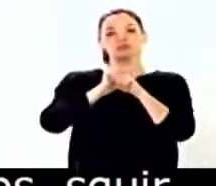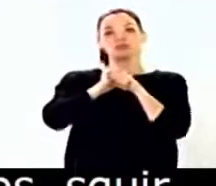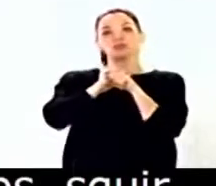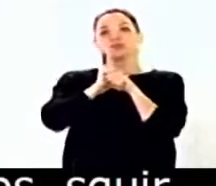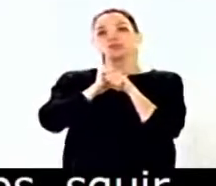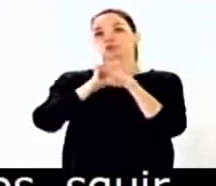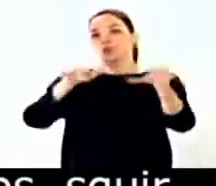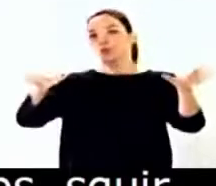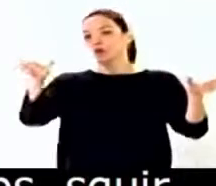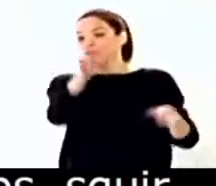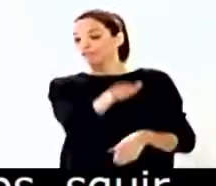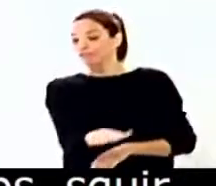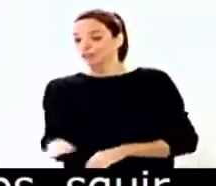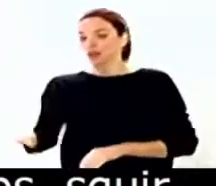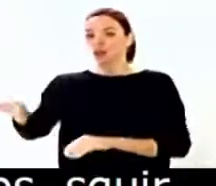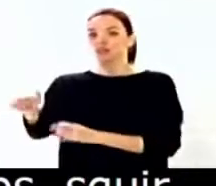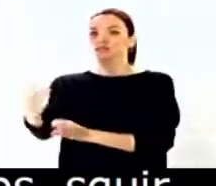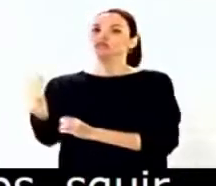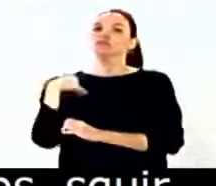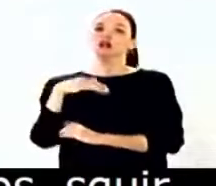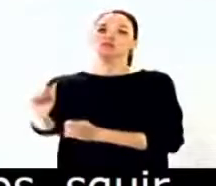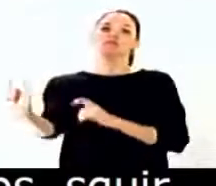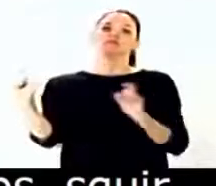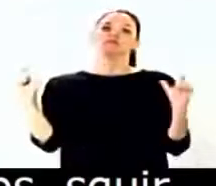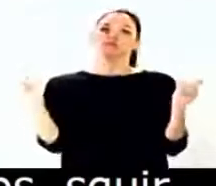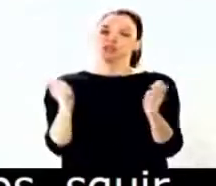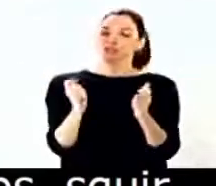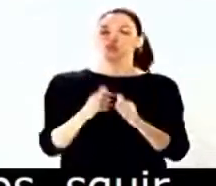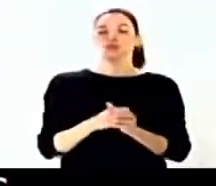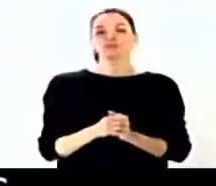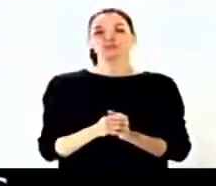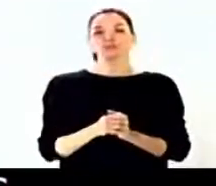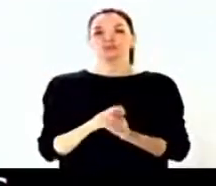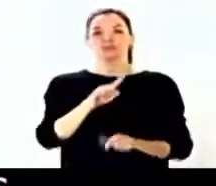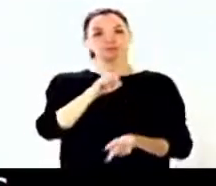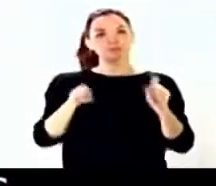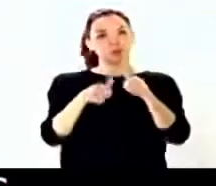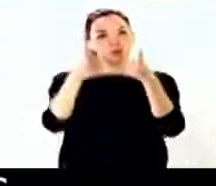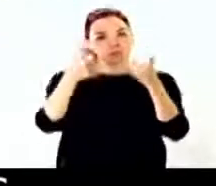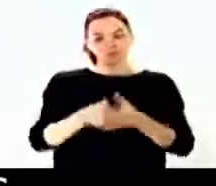los escolares pues se reduzca. ¿Más preguntas?